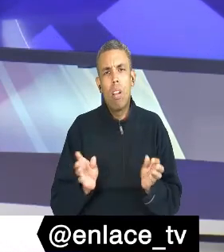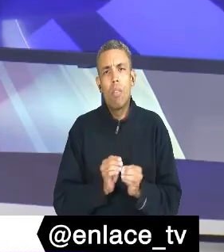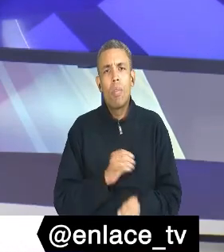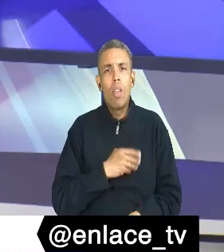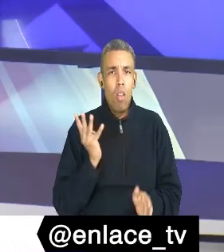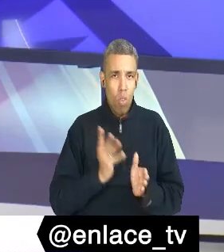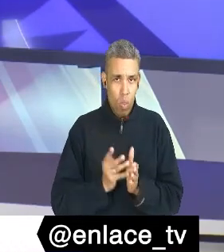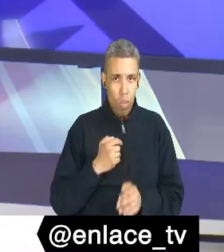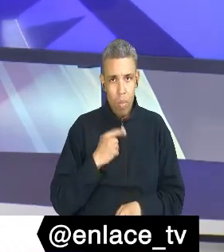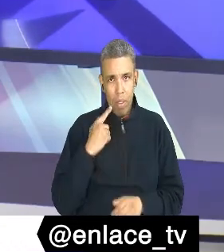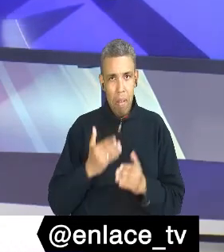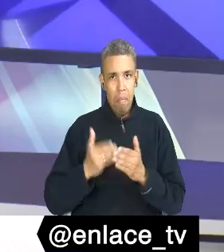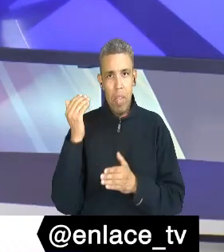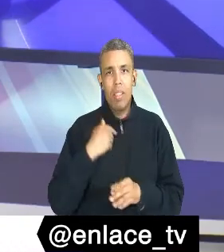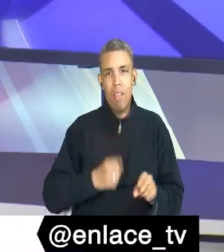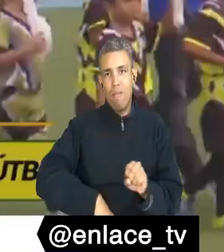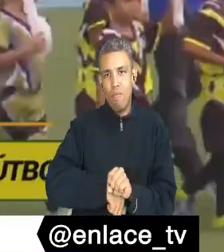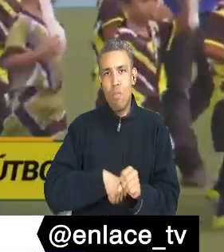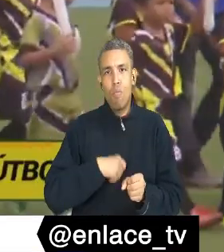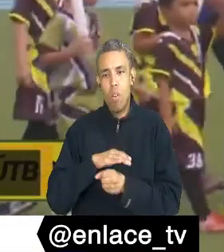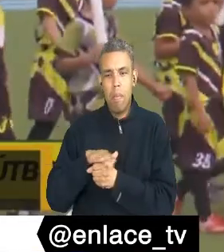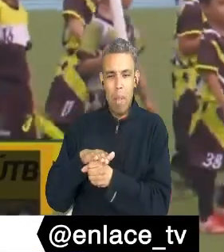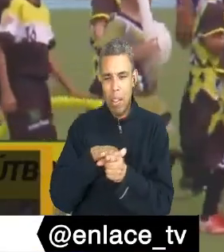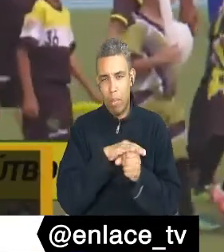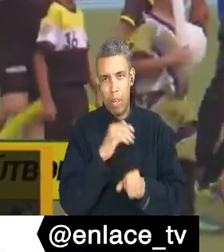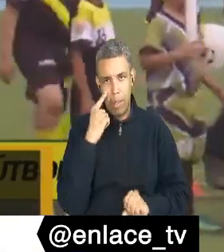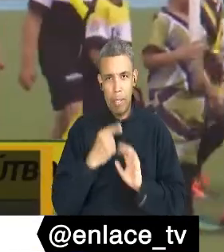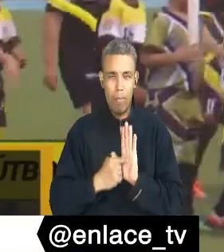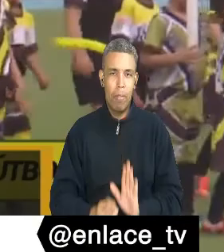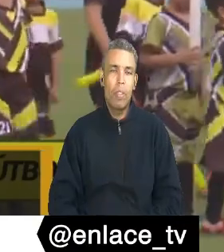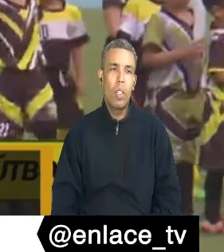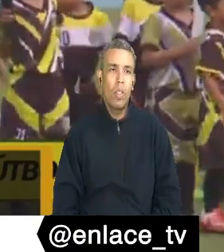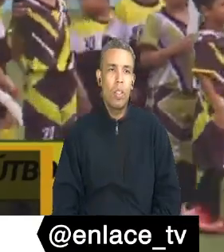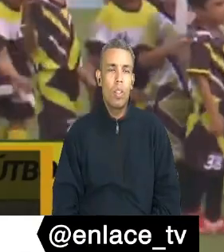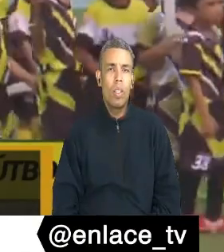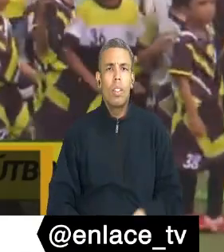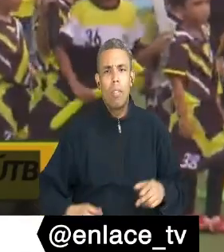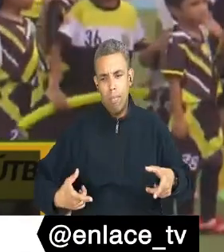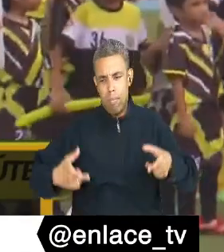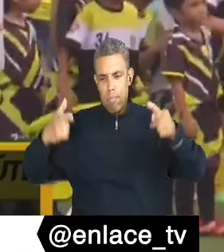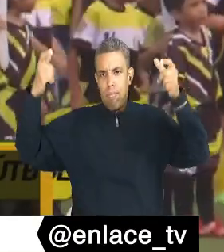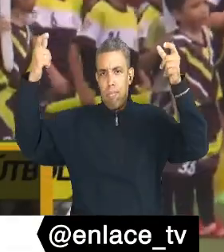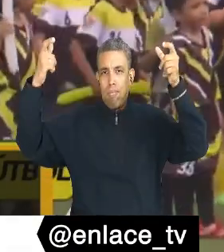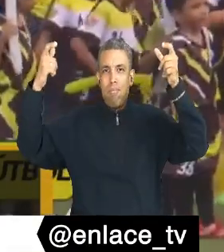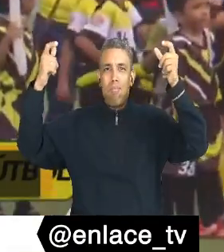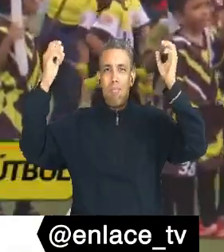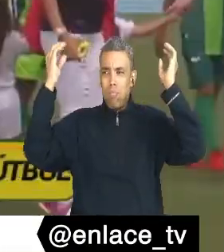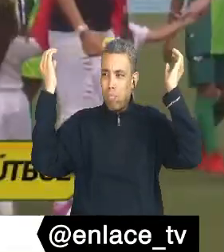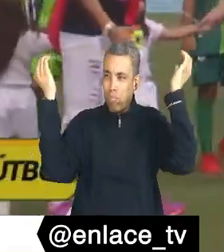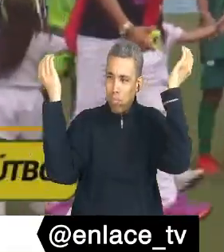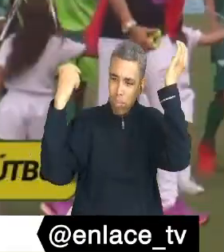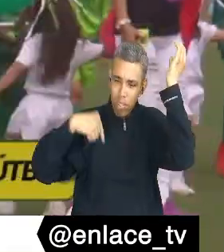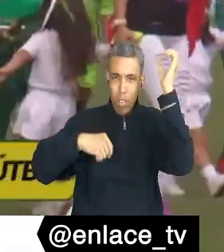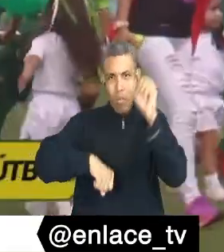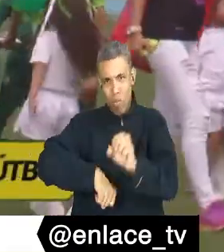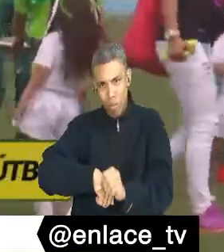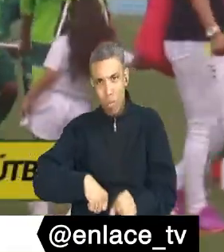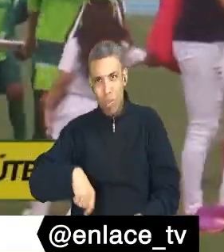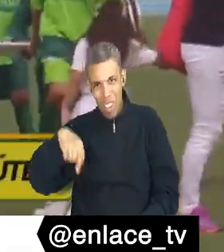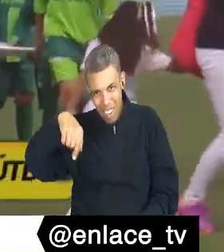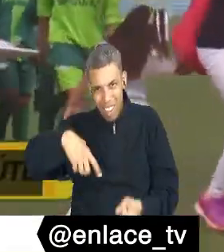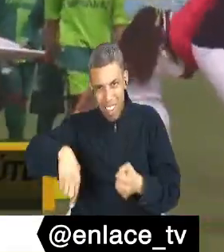torneo intermunicipal de fútbol. En el estadio Daniel Villa Zapata se dio inicio al torneo municipal de fútbol.